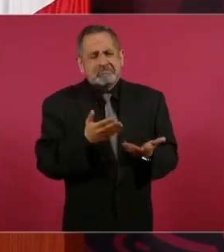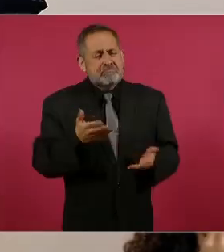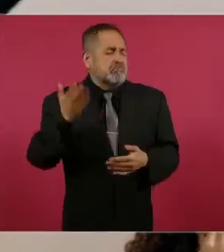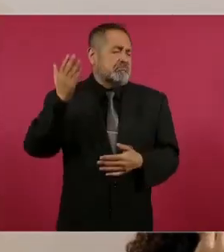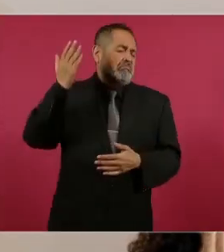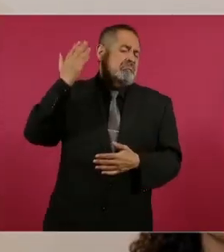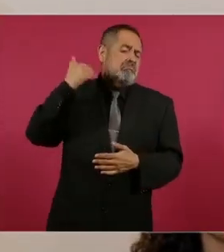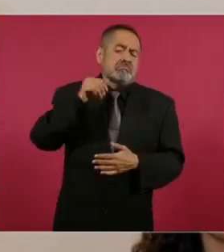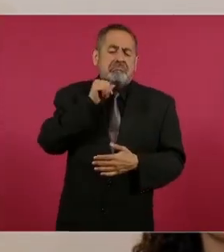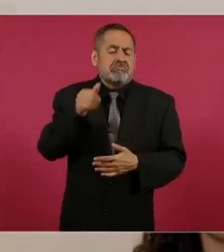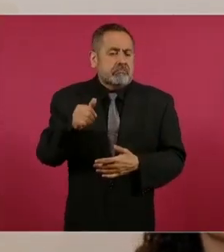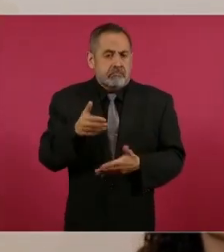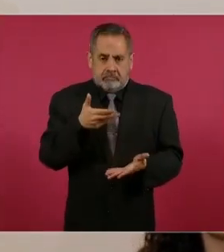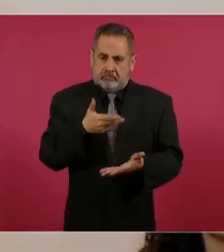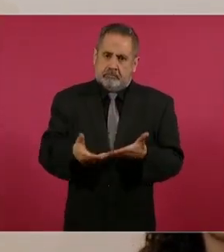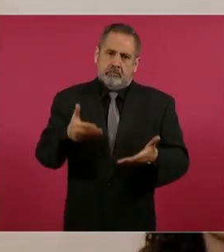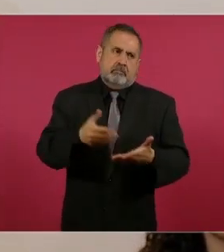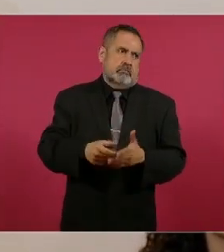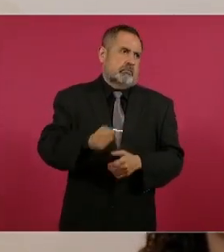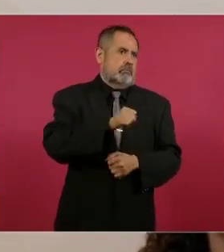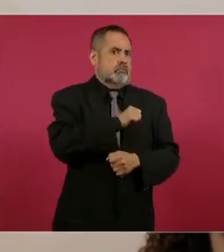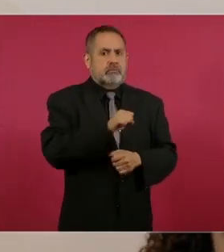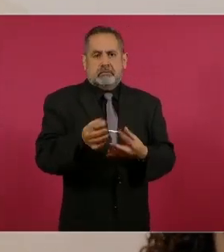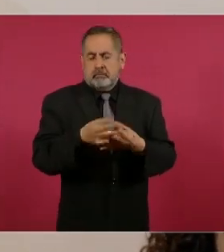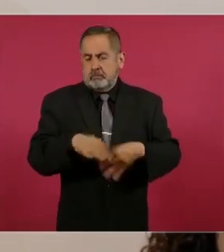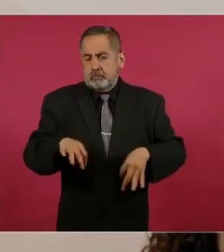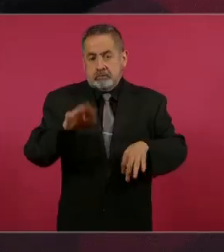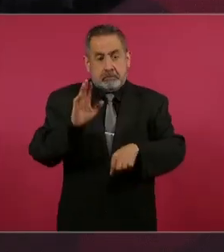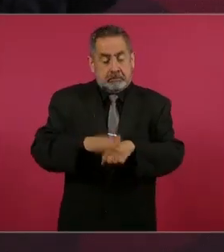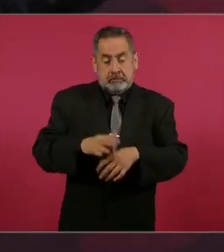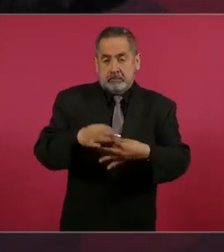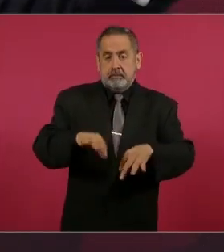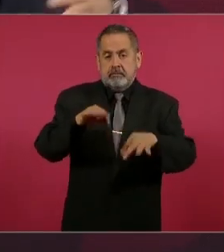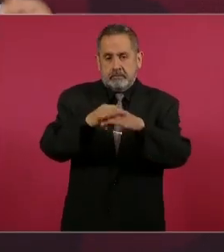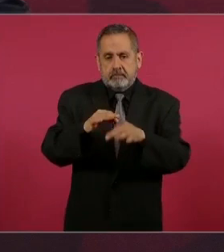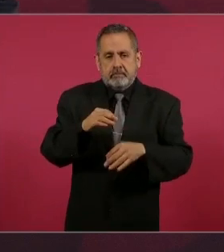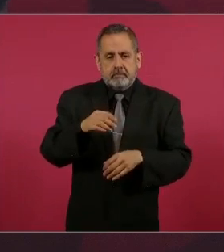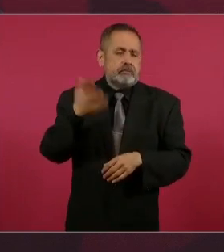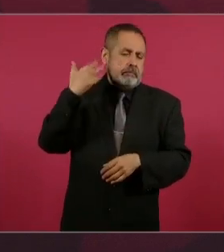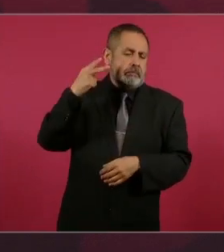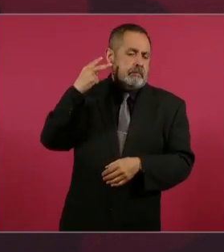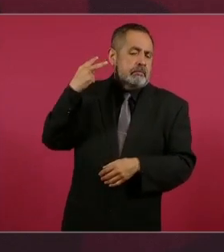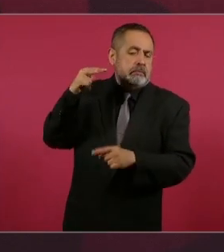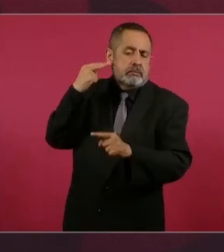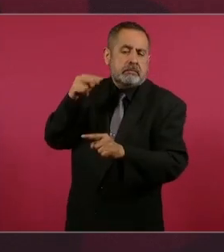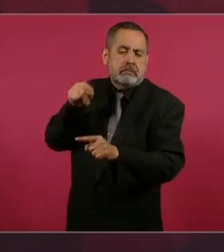Todos los puertos importantes, o el puerto más importante, era Veracruz.